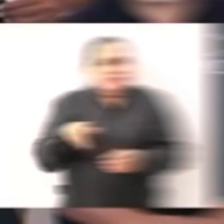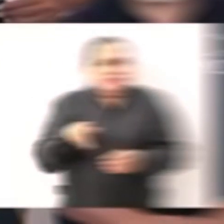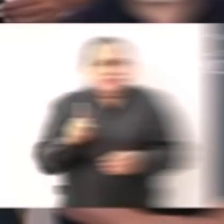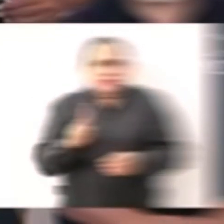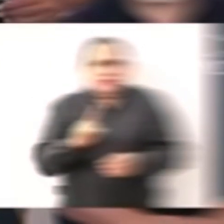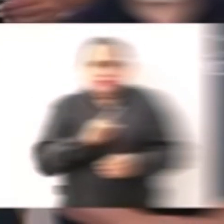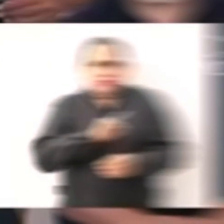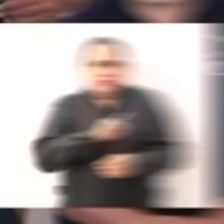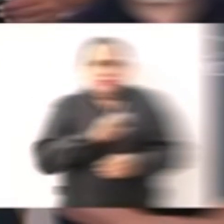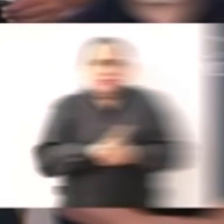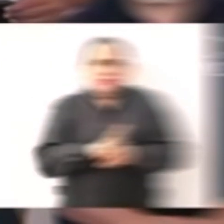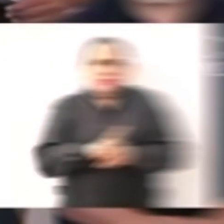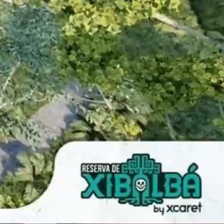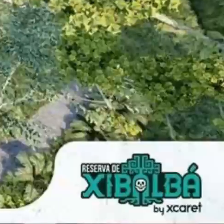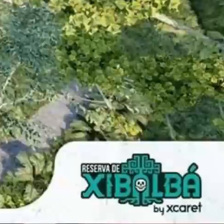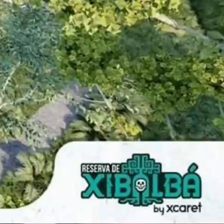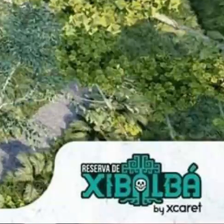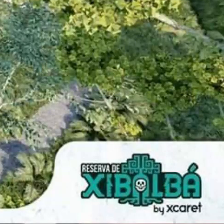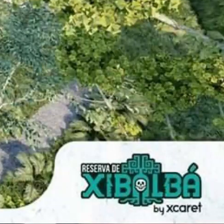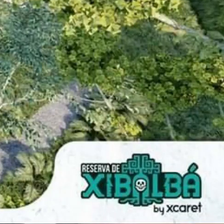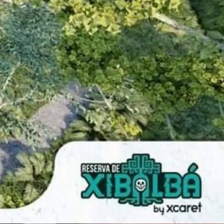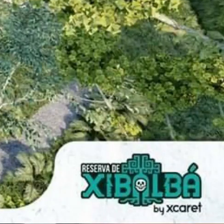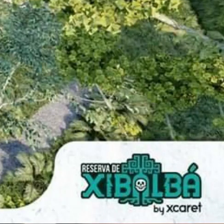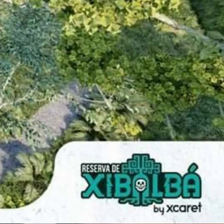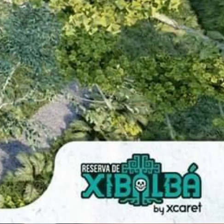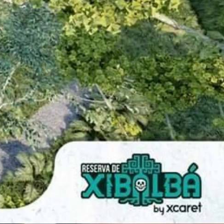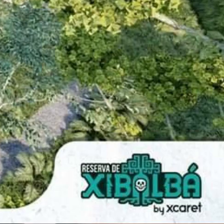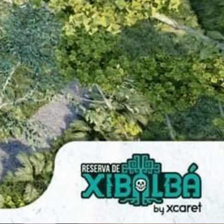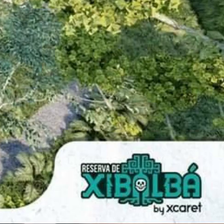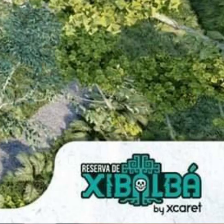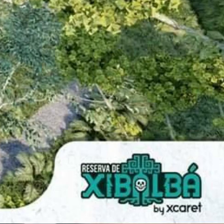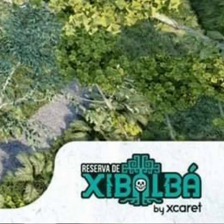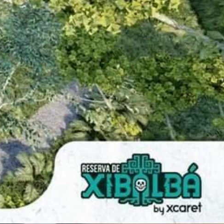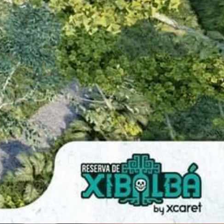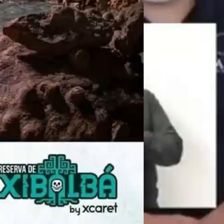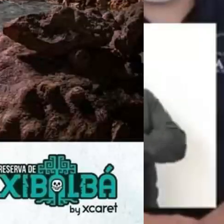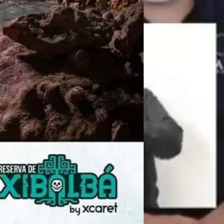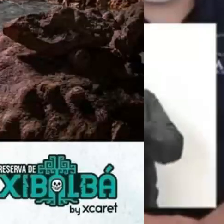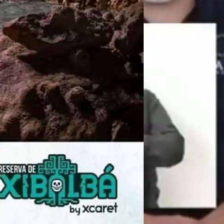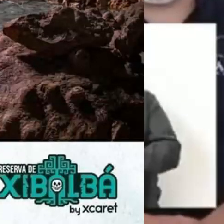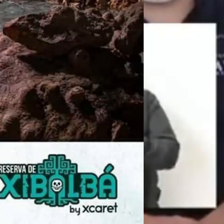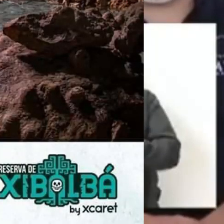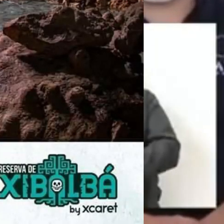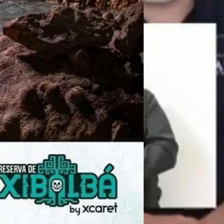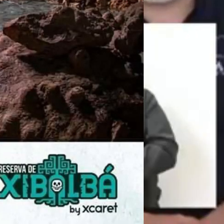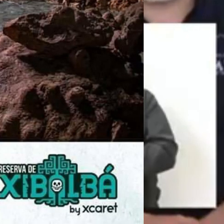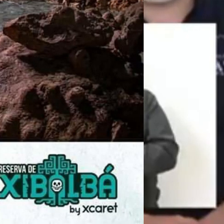cenotes. Además, cuenta con 3 hoteles boutique de 30 habitaciones cada uno.